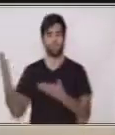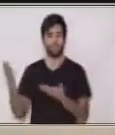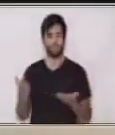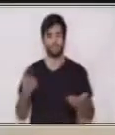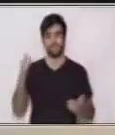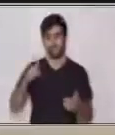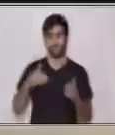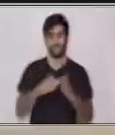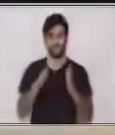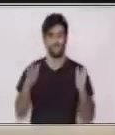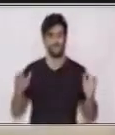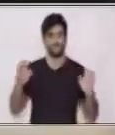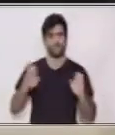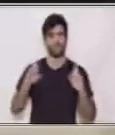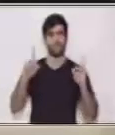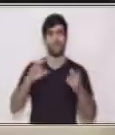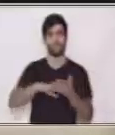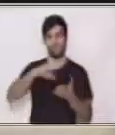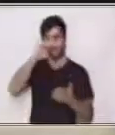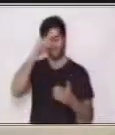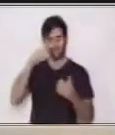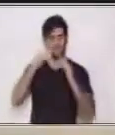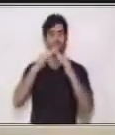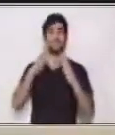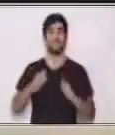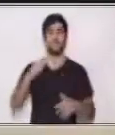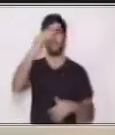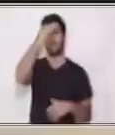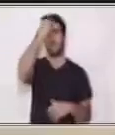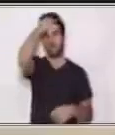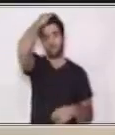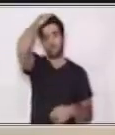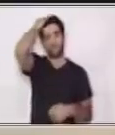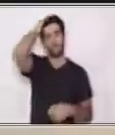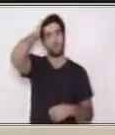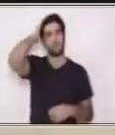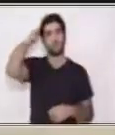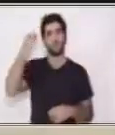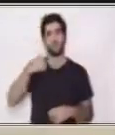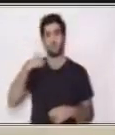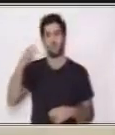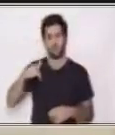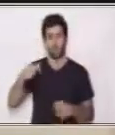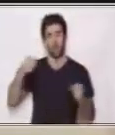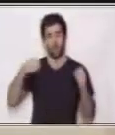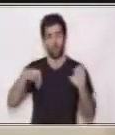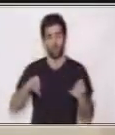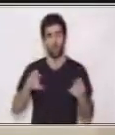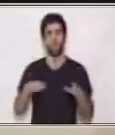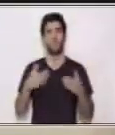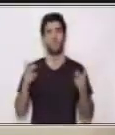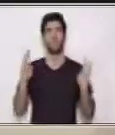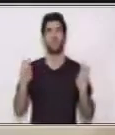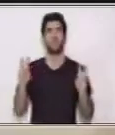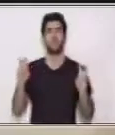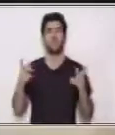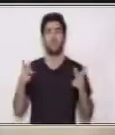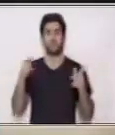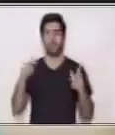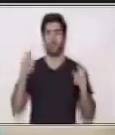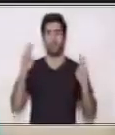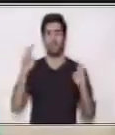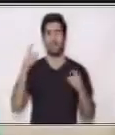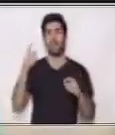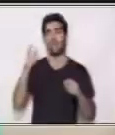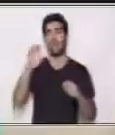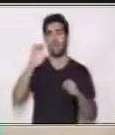Bienvenidos a este espacio educativo, Aprendo en Casa. Soy Estuardo Alonso y en esta oportunidad desarrollaré el tema de ejercicios de